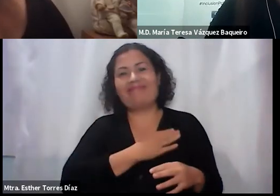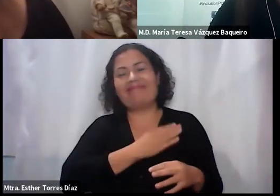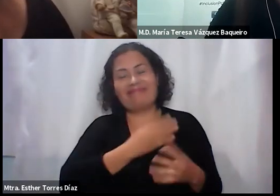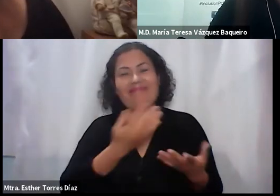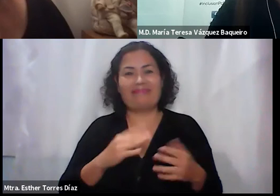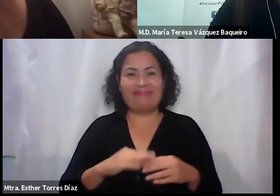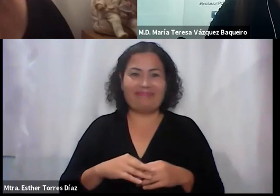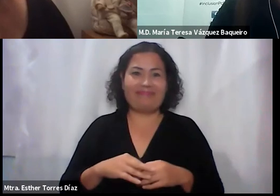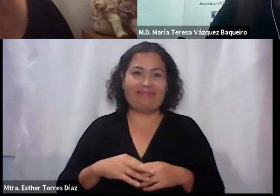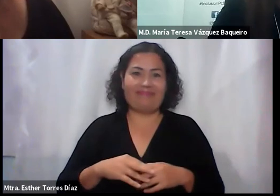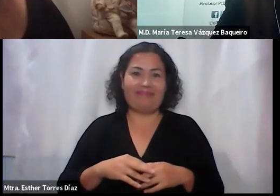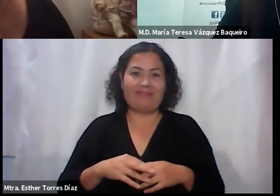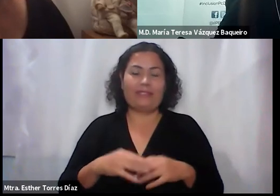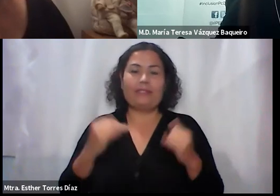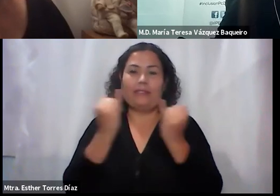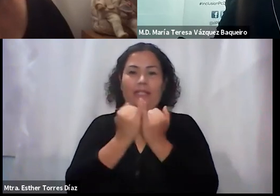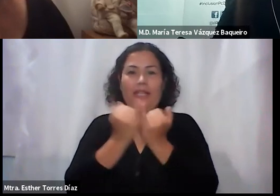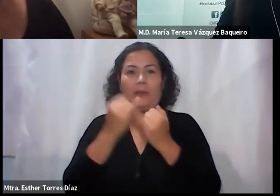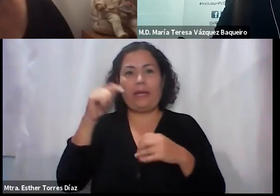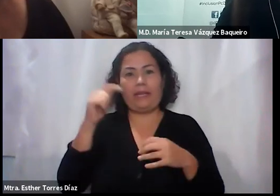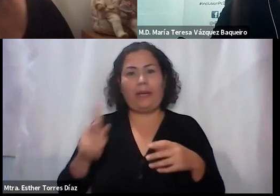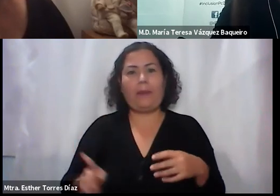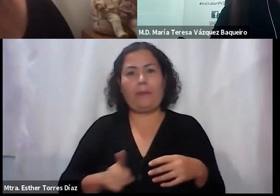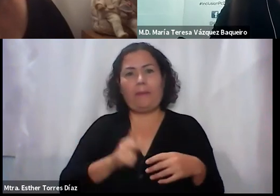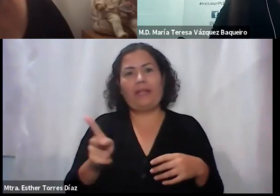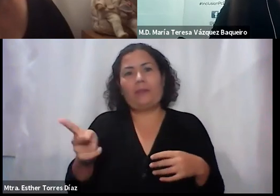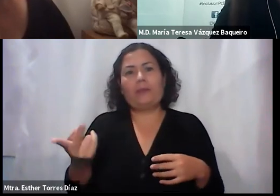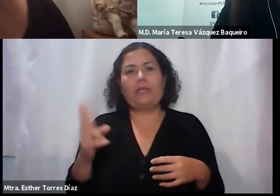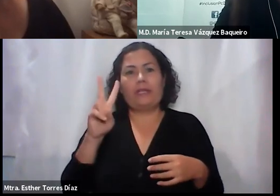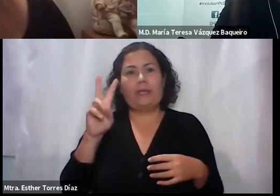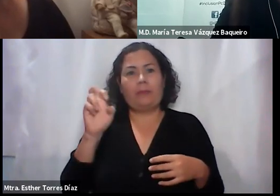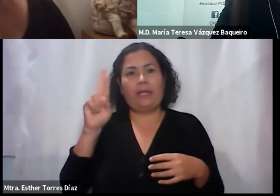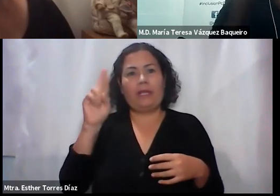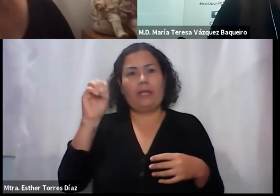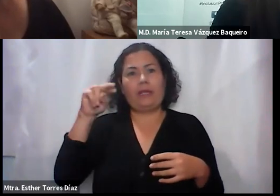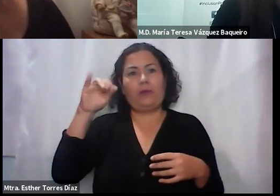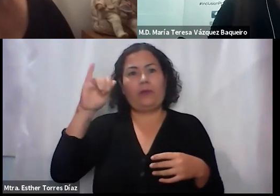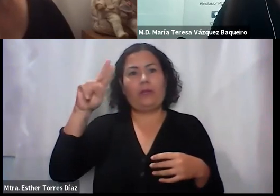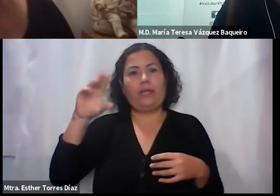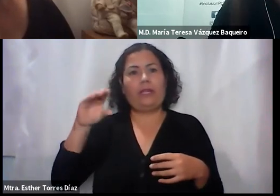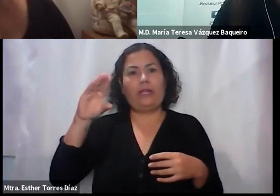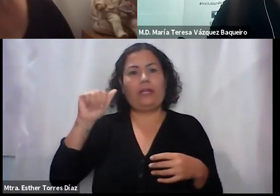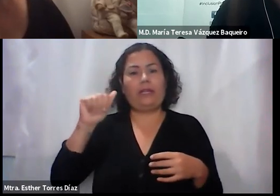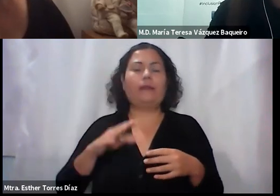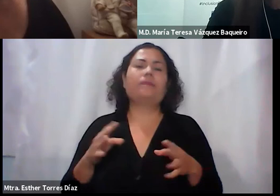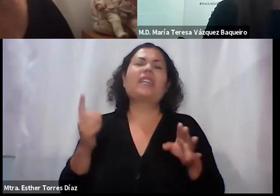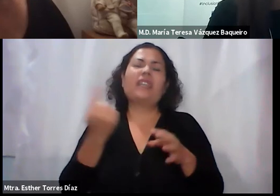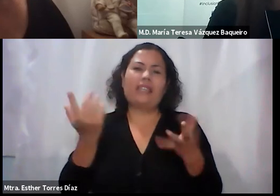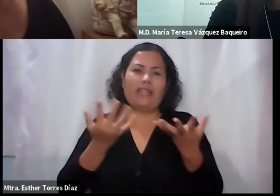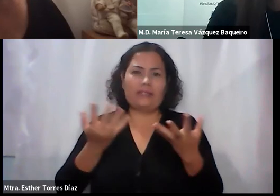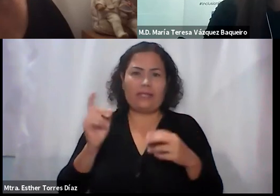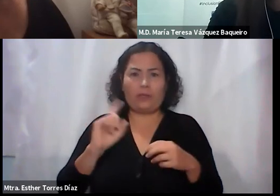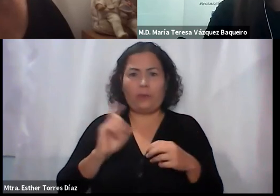sí. Y también, bueno, aquí tenemos una pregunta también de Verónica que nos comenta, ¿qué se hace cuando, como bien comentan, están